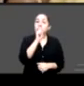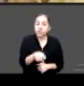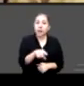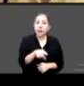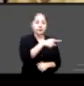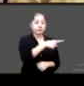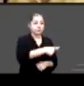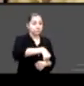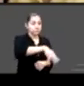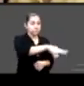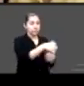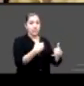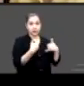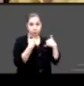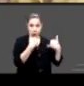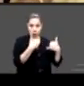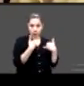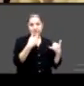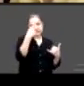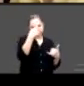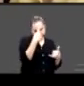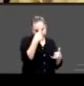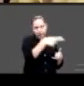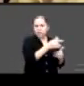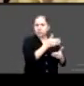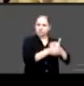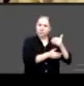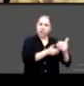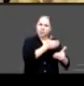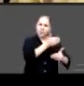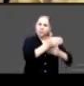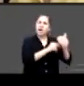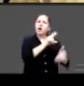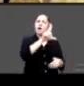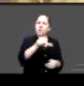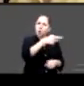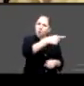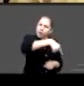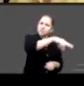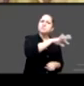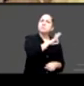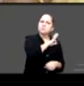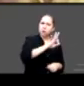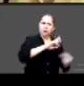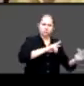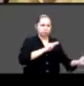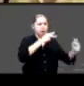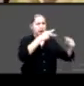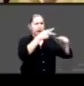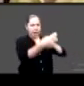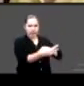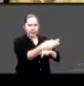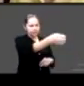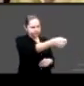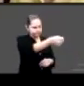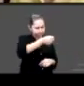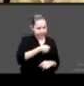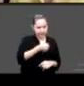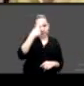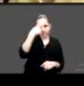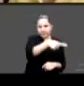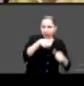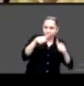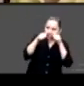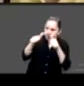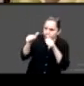de que sean promotores juveniles, de que trabajen en el servicio amigable y dan muchos servicios. Pueden atender a una adolescente embarazada